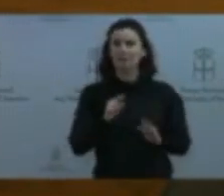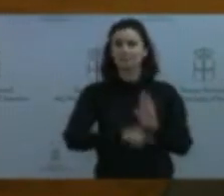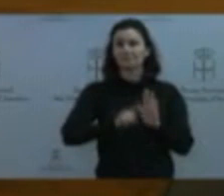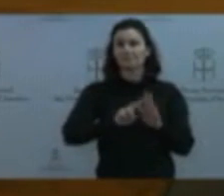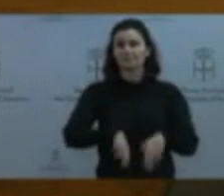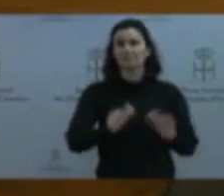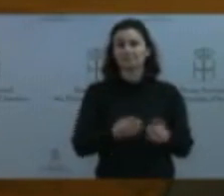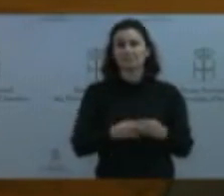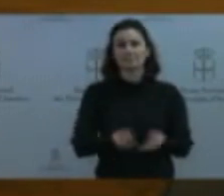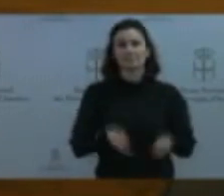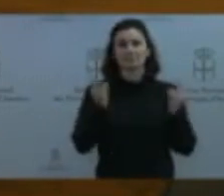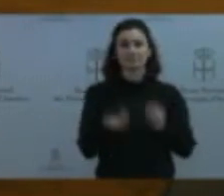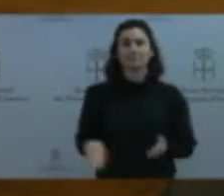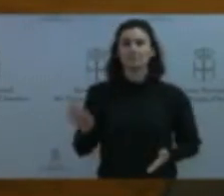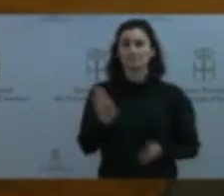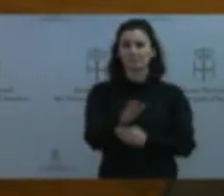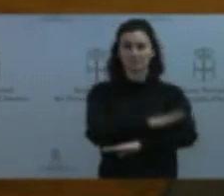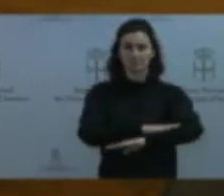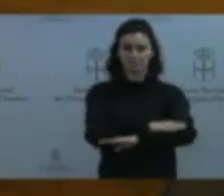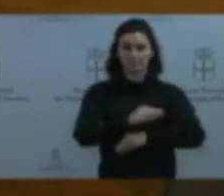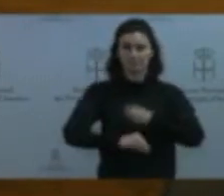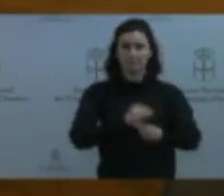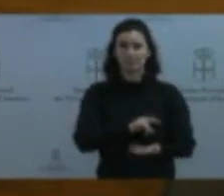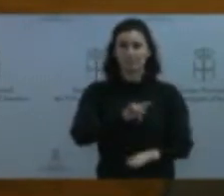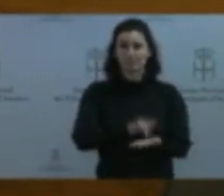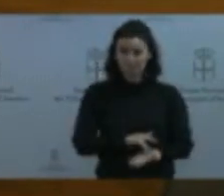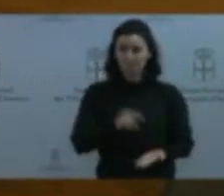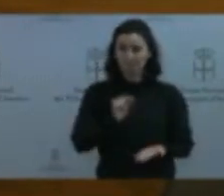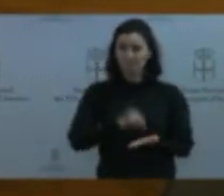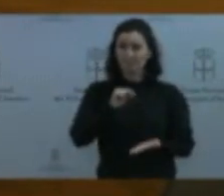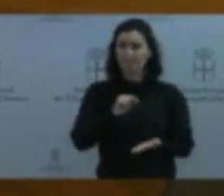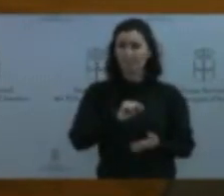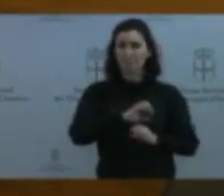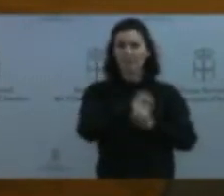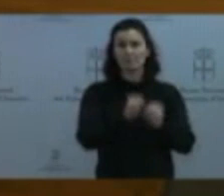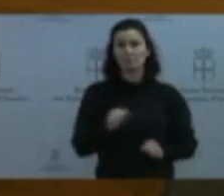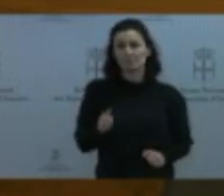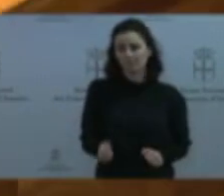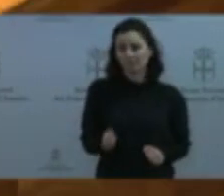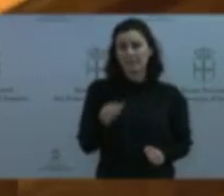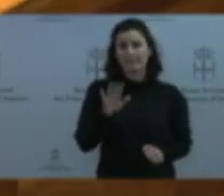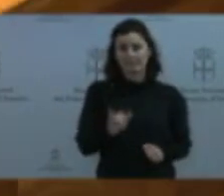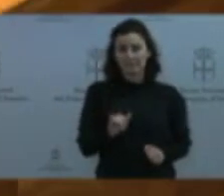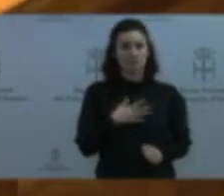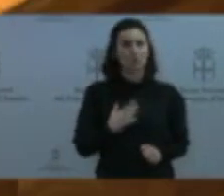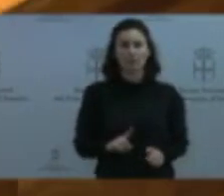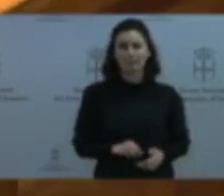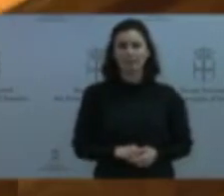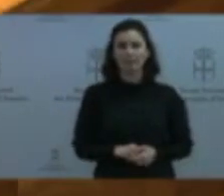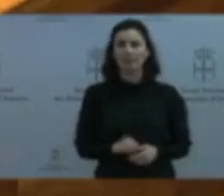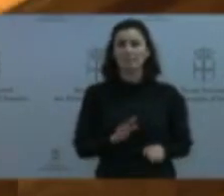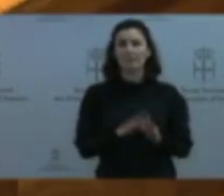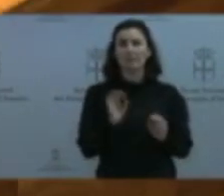gobierno, pero ustedes, cuando llegó el momento, fueron incapaces de dar al botón del sí, de la Ley de Transparencia y Buen Gobierno, la única